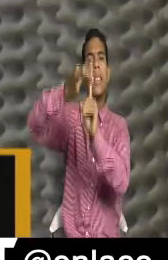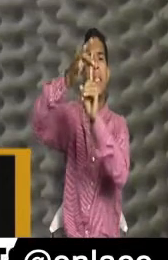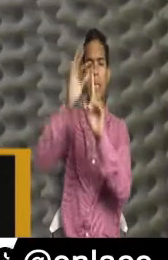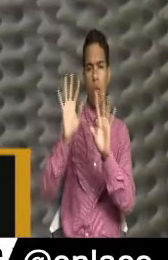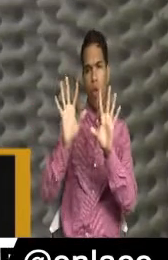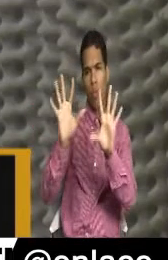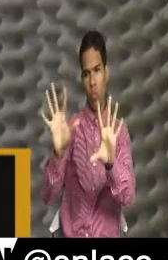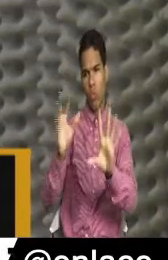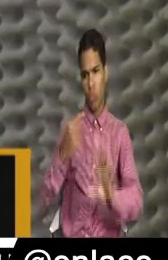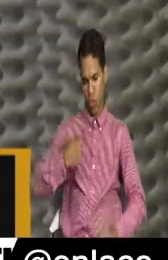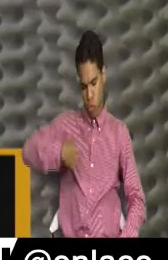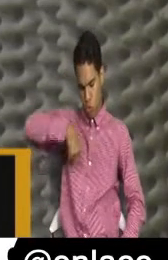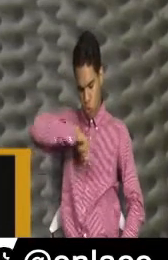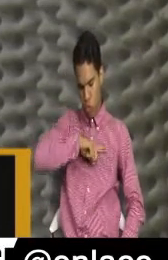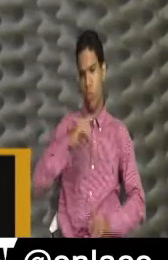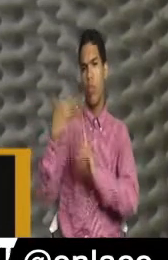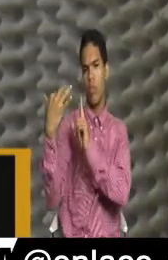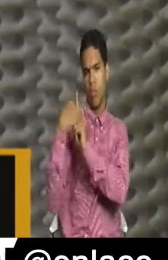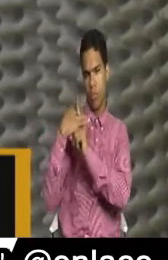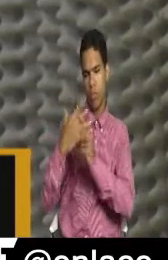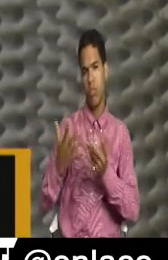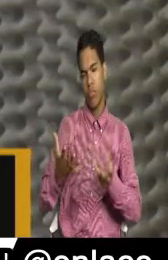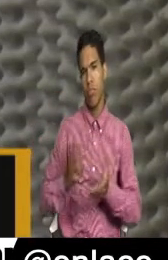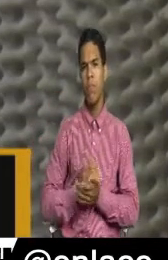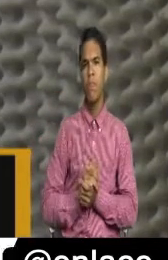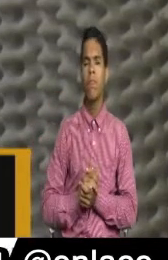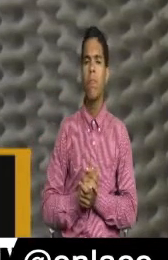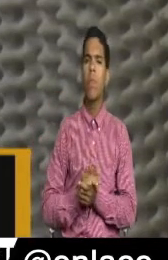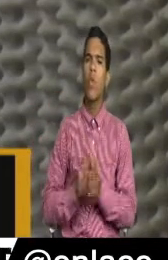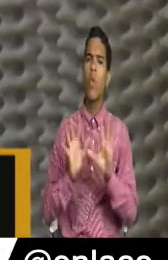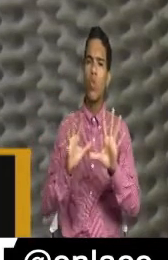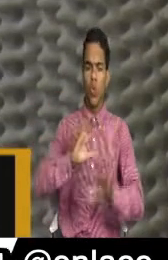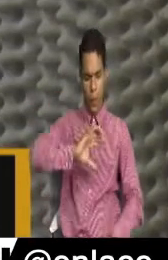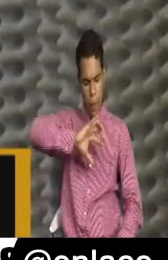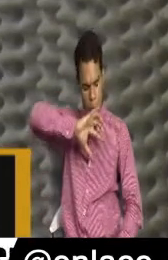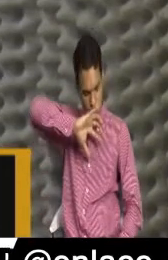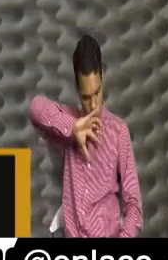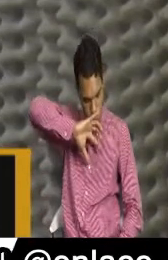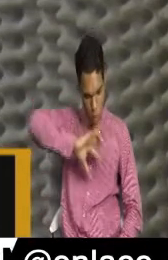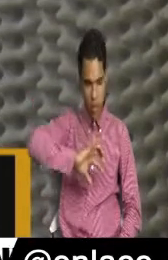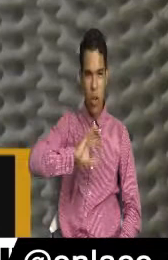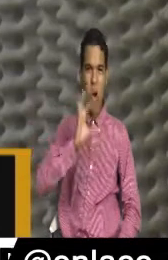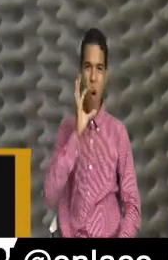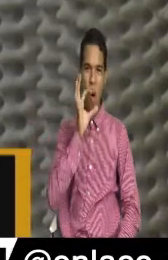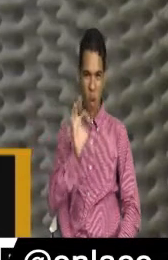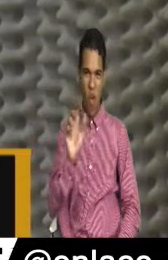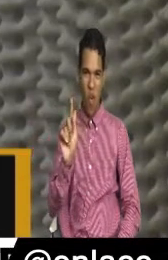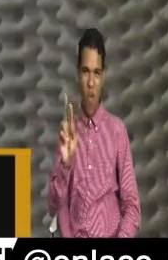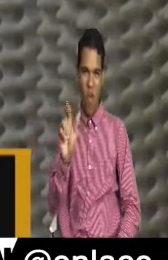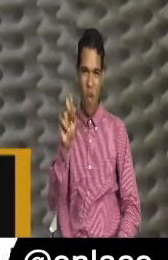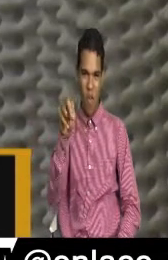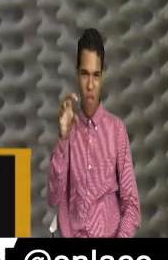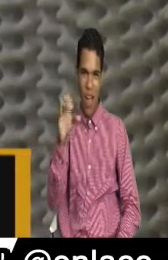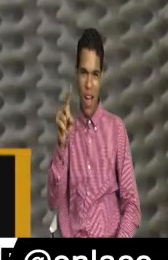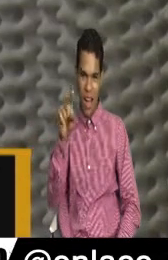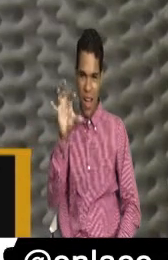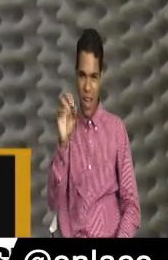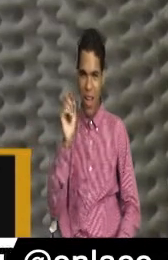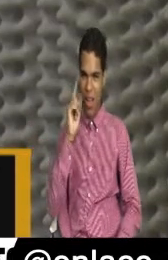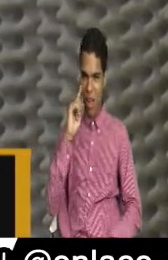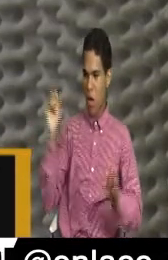todos nosotros. Y pues el hecho de que el Papa Francisco pertenezca también a la Compañía de Jesús,